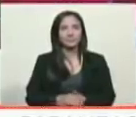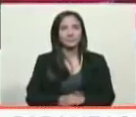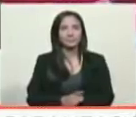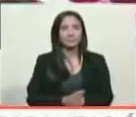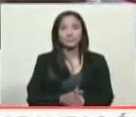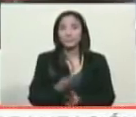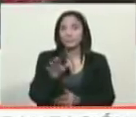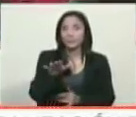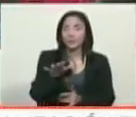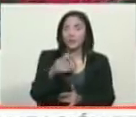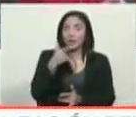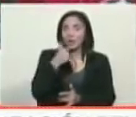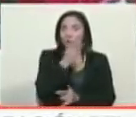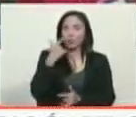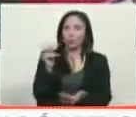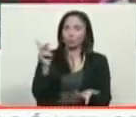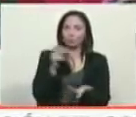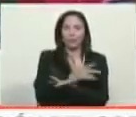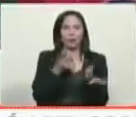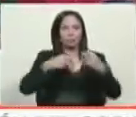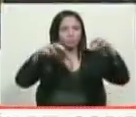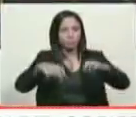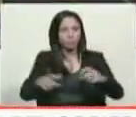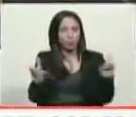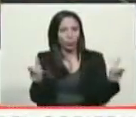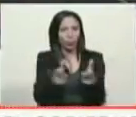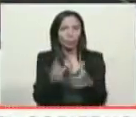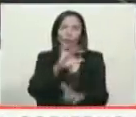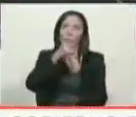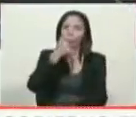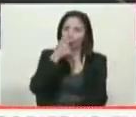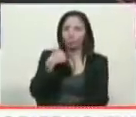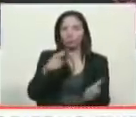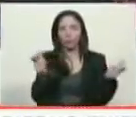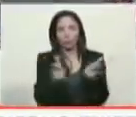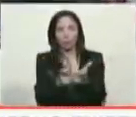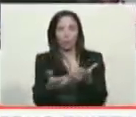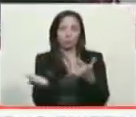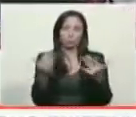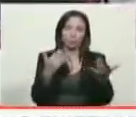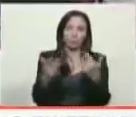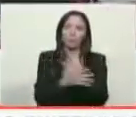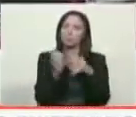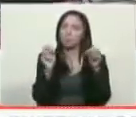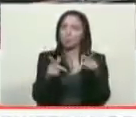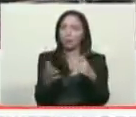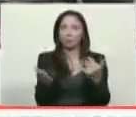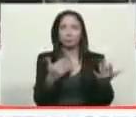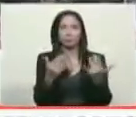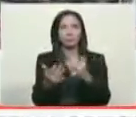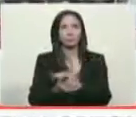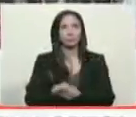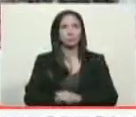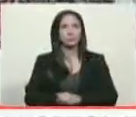Y yo fuimos a hablar con este caballero. Fuimos a hablar con él.